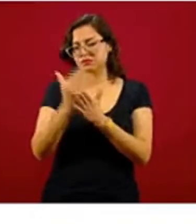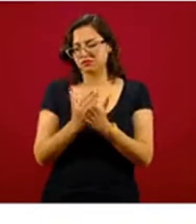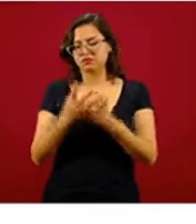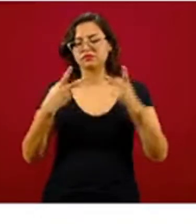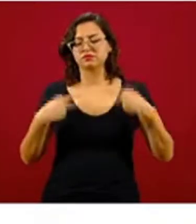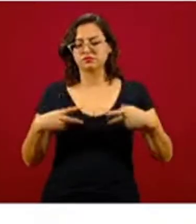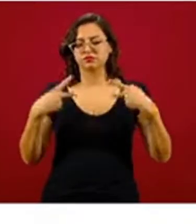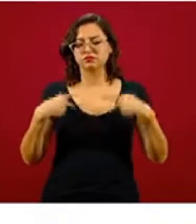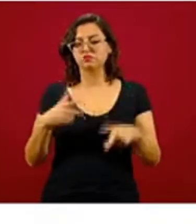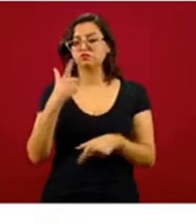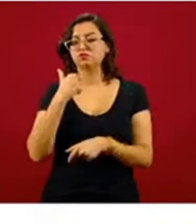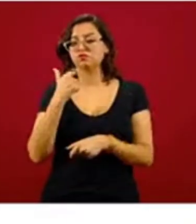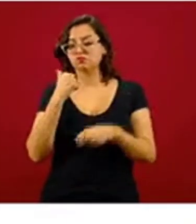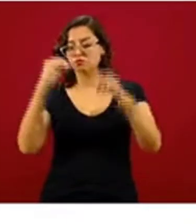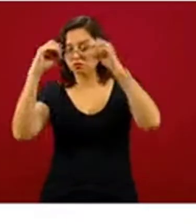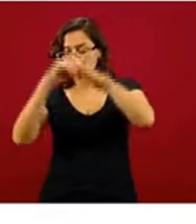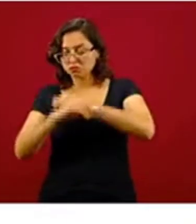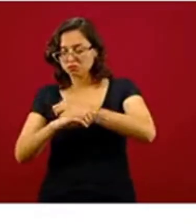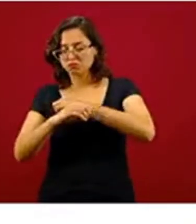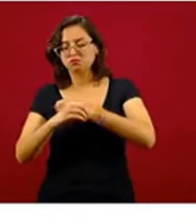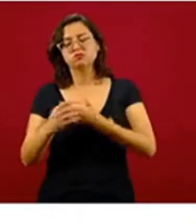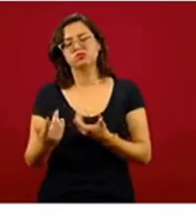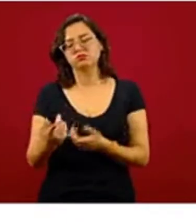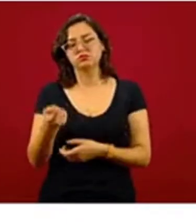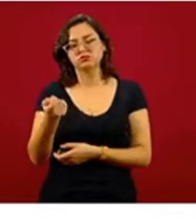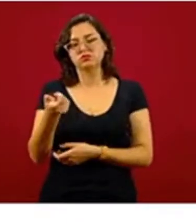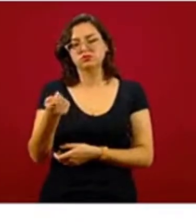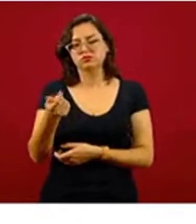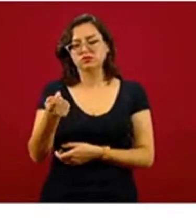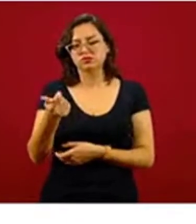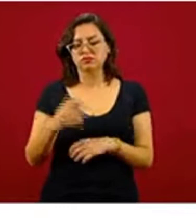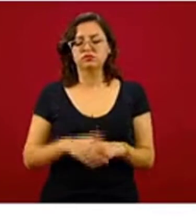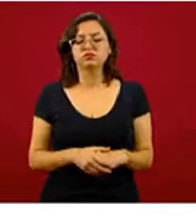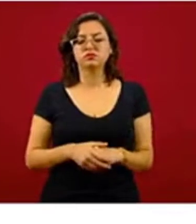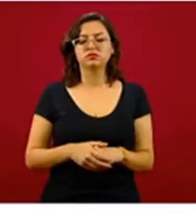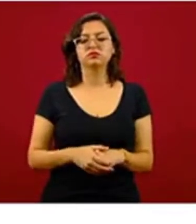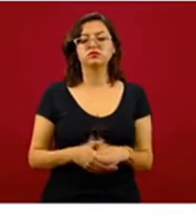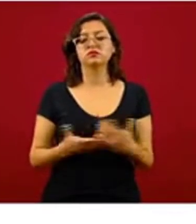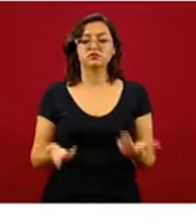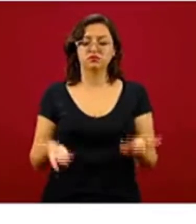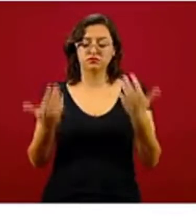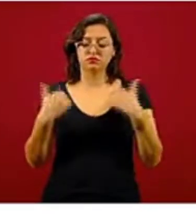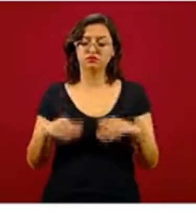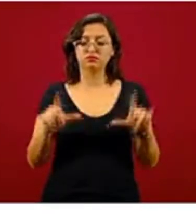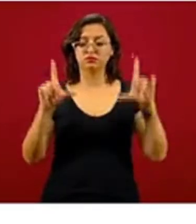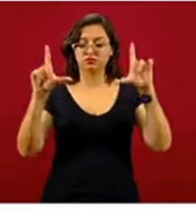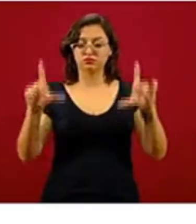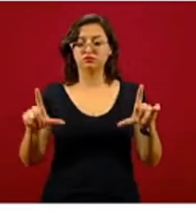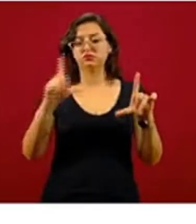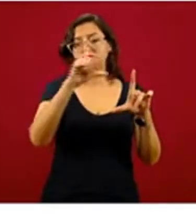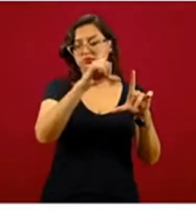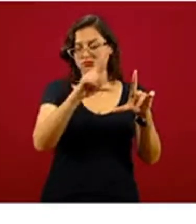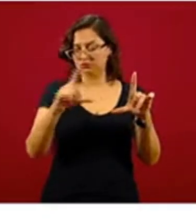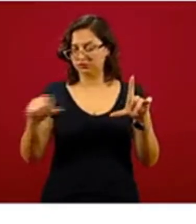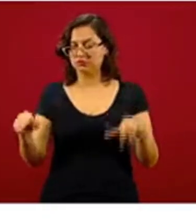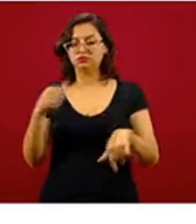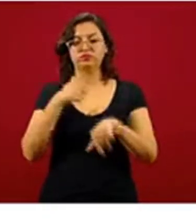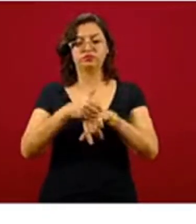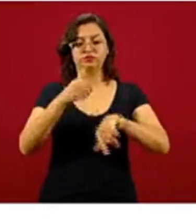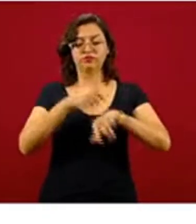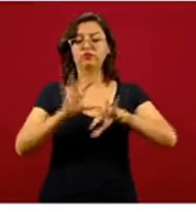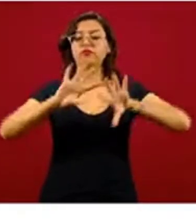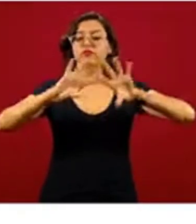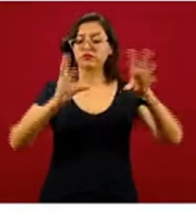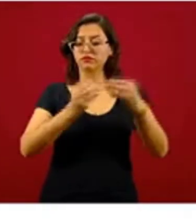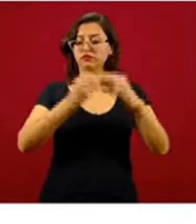pocos colores oscuros en el mapa. La siguiente diapositiva veremos en orden descendente también, y podemos ver también los colores de